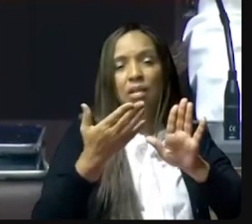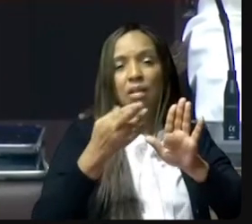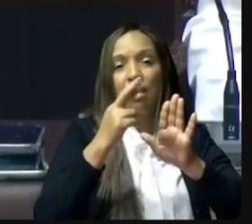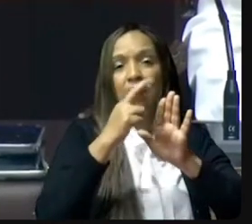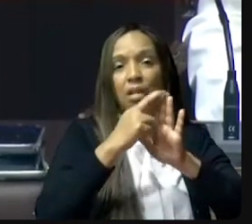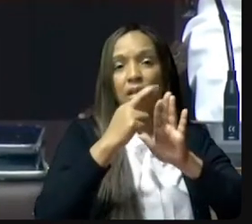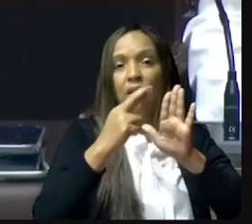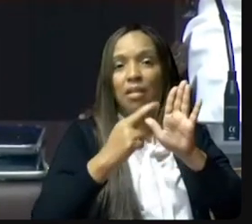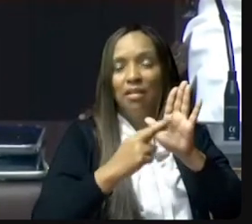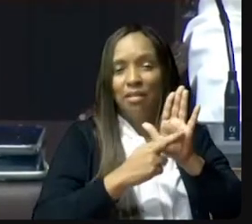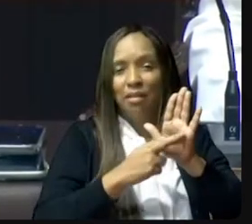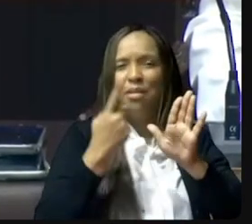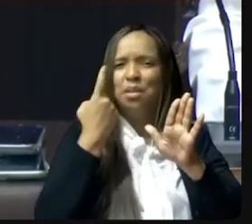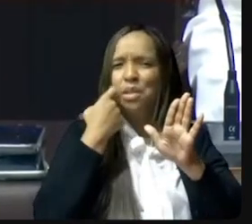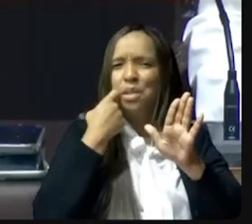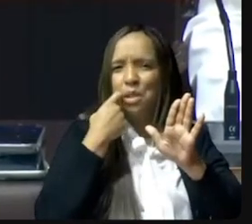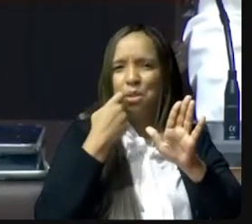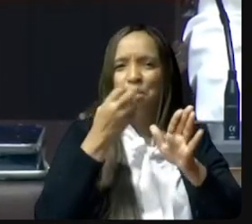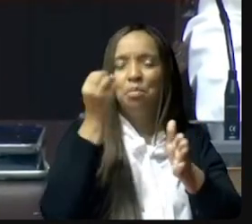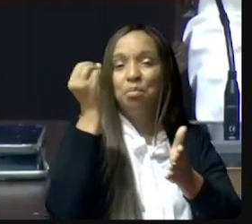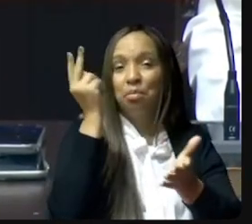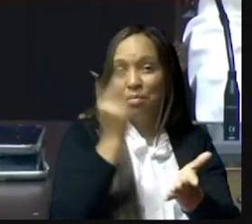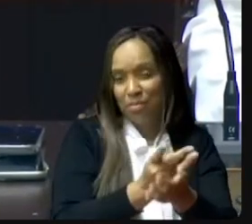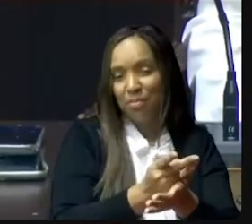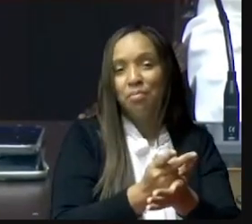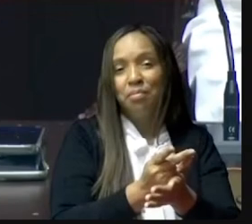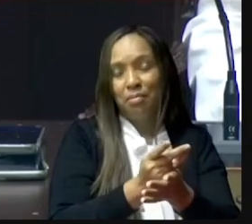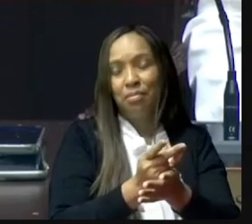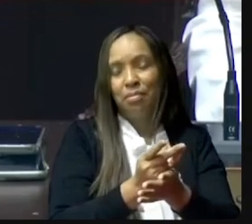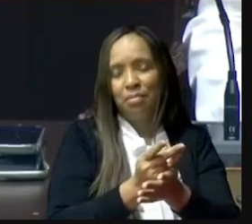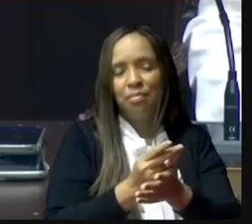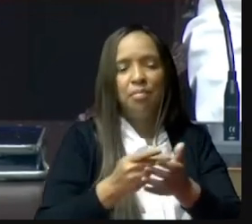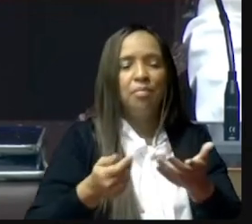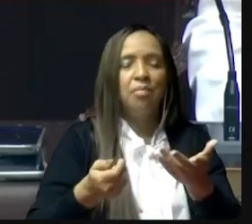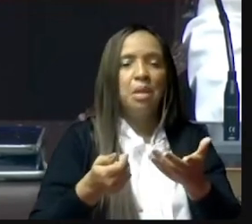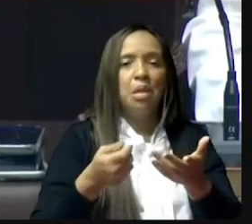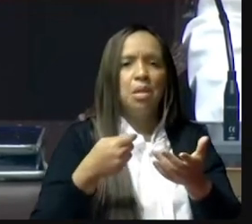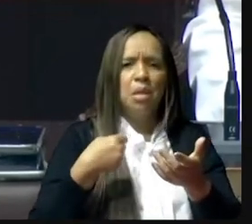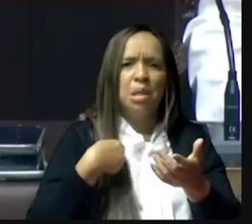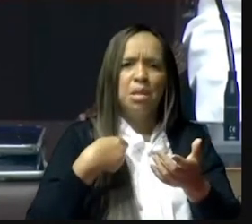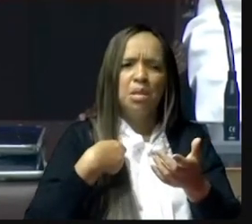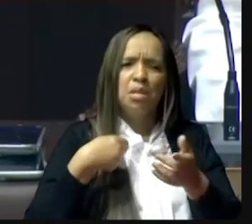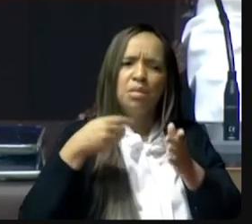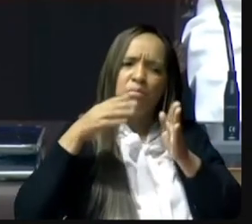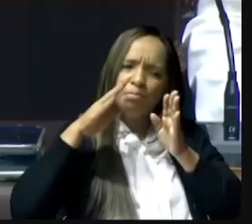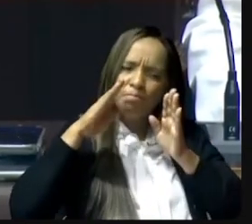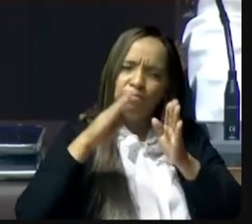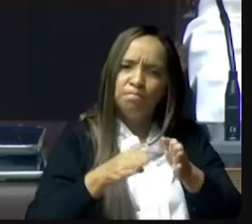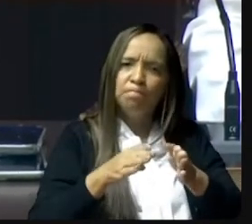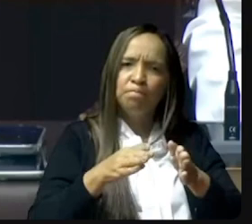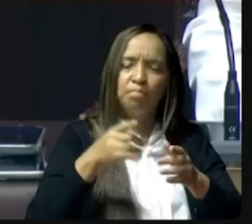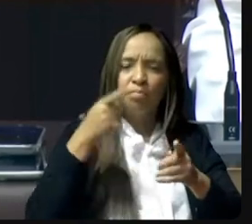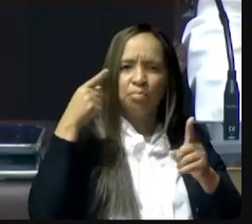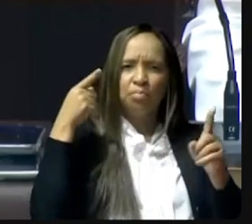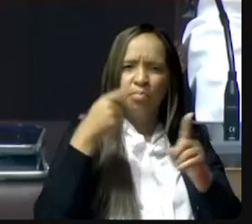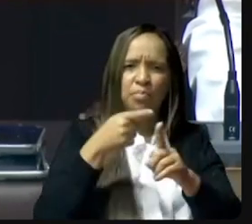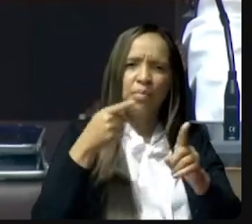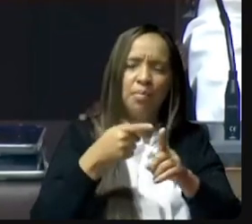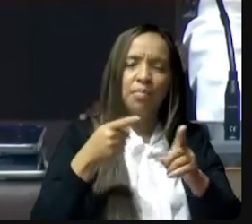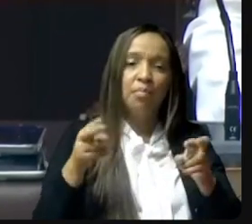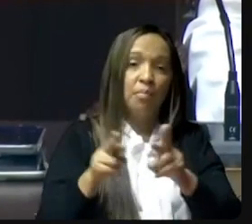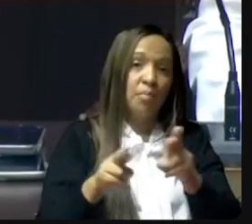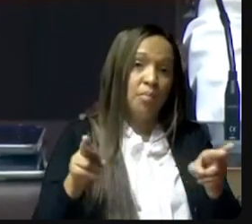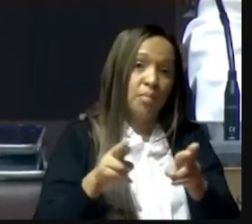listos me ocuparé en la tarde de hoy a ver si de aquí al al jueves lo tenemos listo para la jornada que